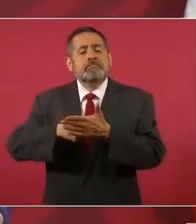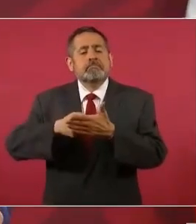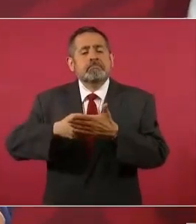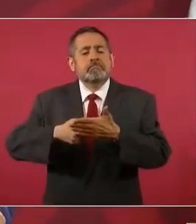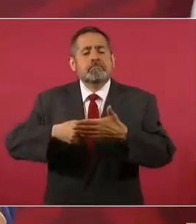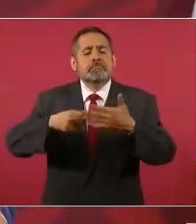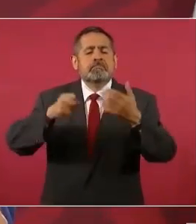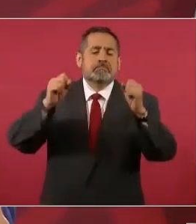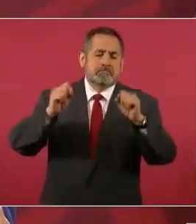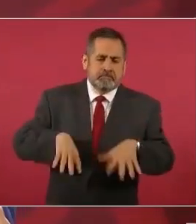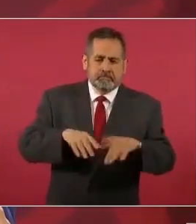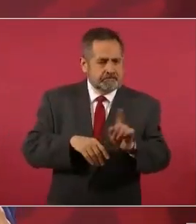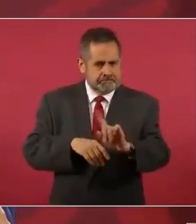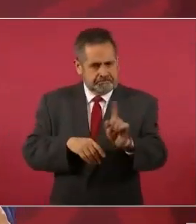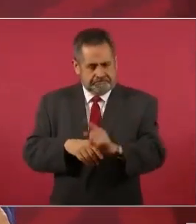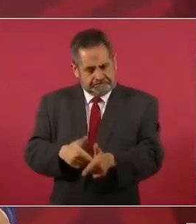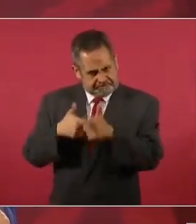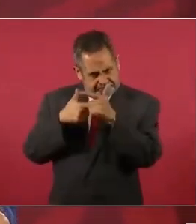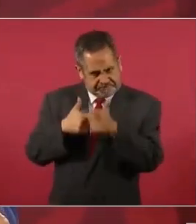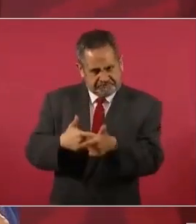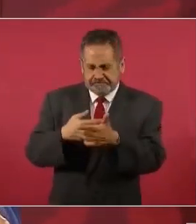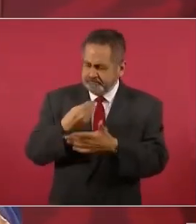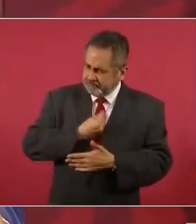exigen de muchas fatigas.